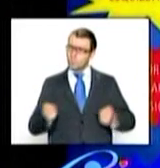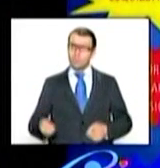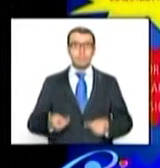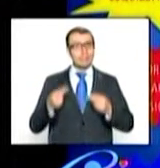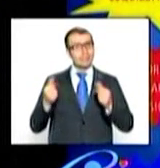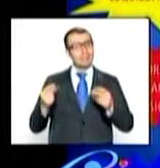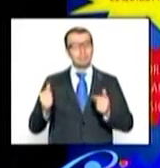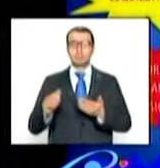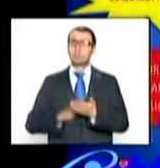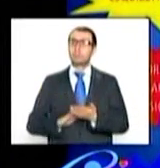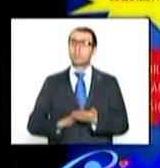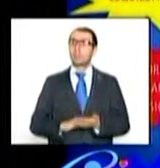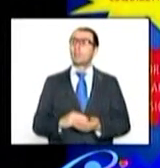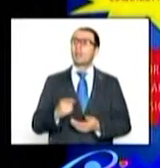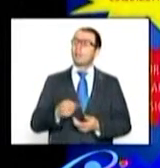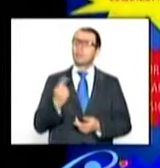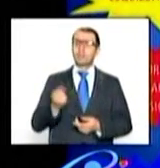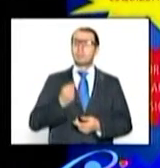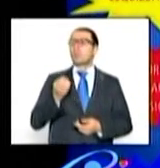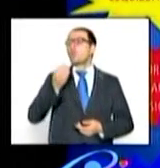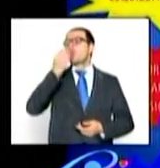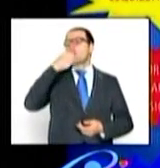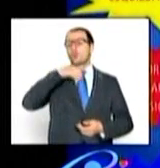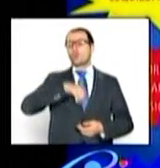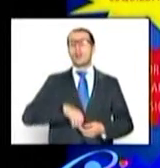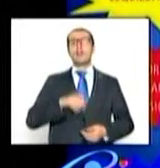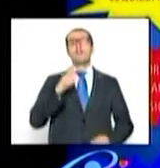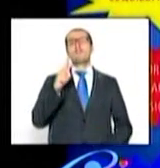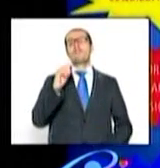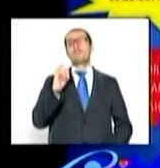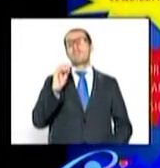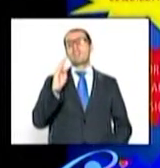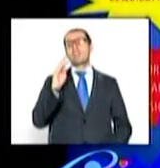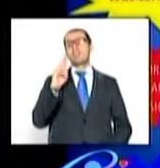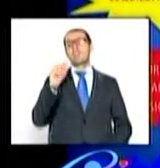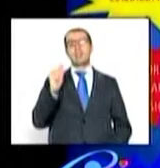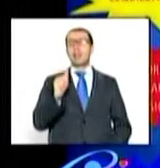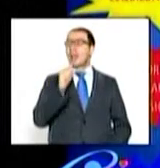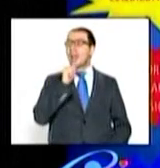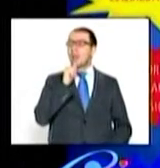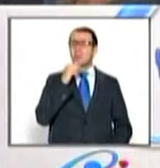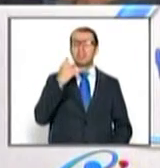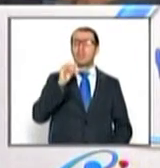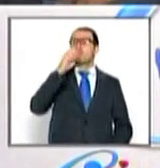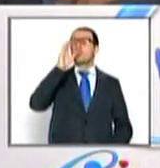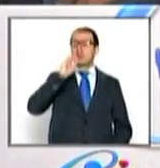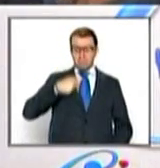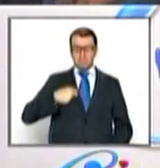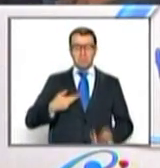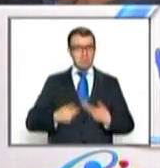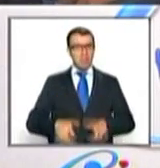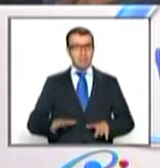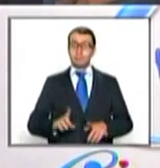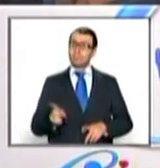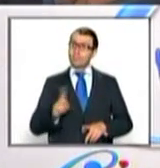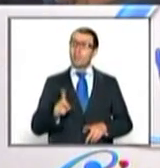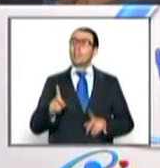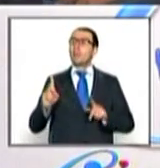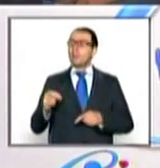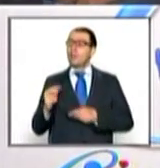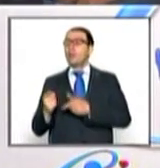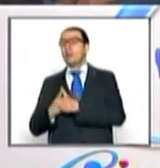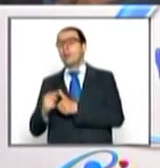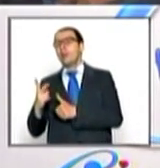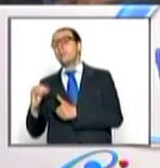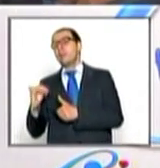es administrarle fibra al paciente y agua y frutas y verduras, sino que también asegurarse de que los oligoelementos y las coenzimas y las vitaminas